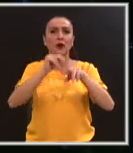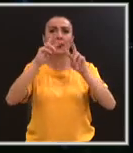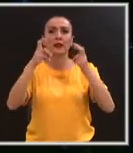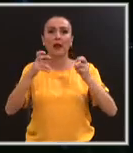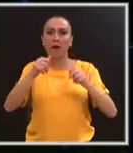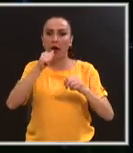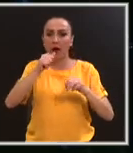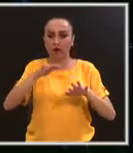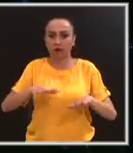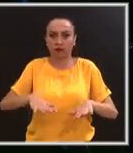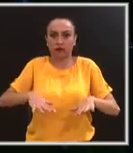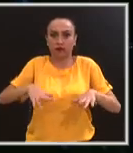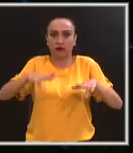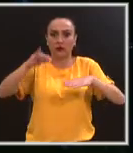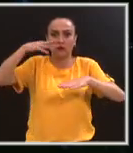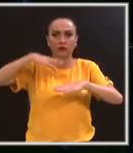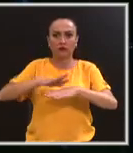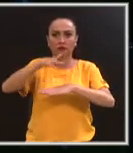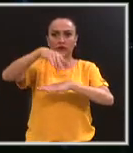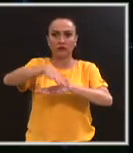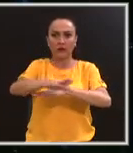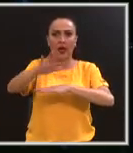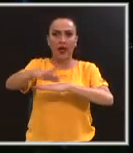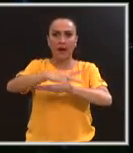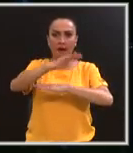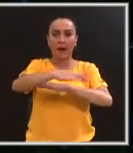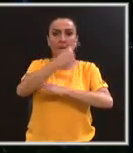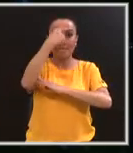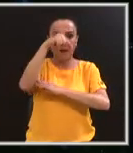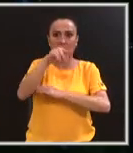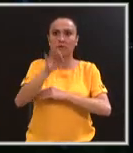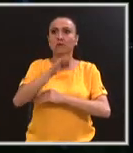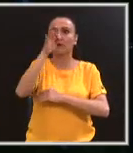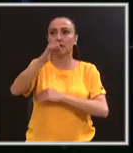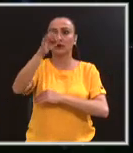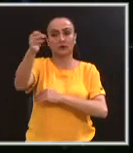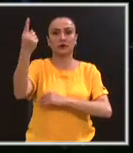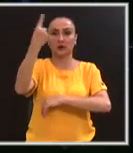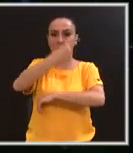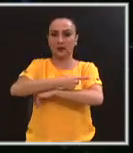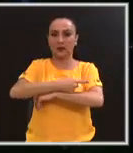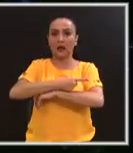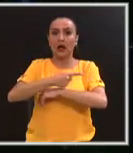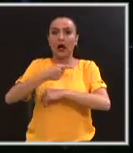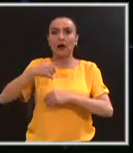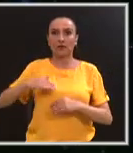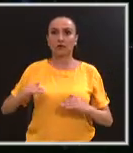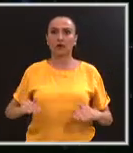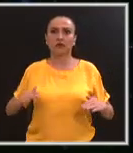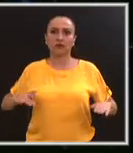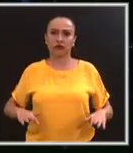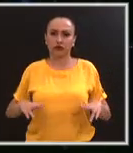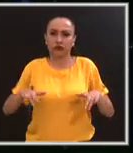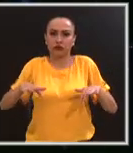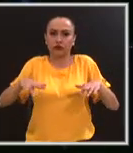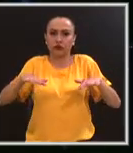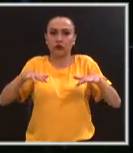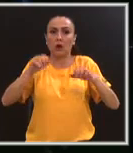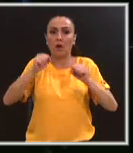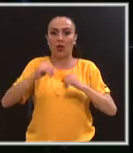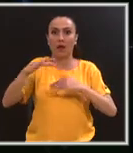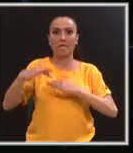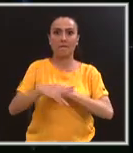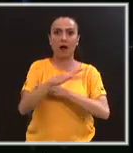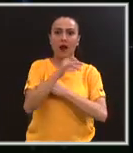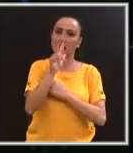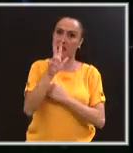marea alta que anunció el mios yar para los próximos días mareas altas que podrían superar hasta